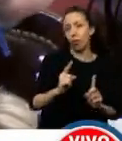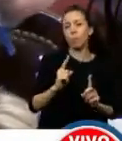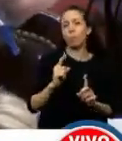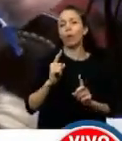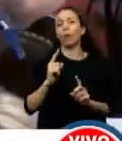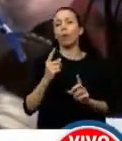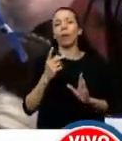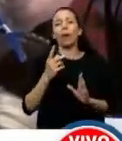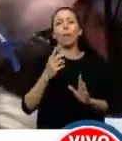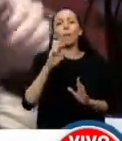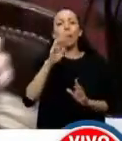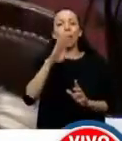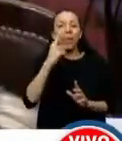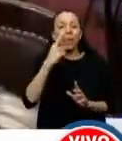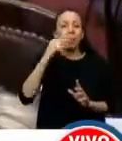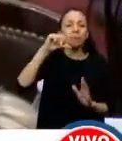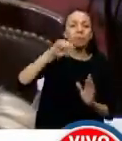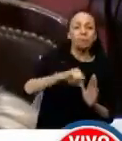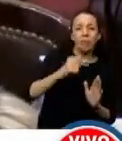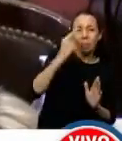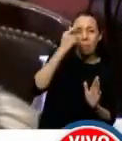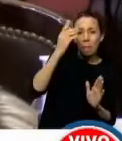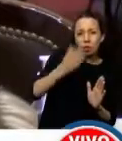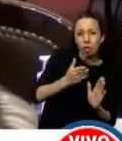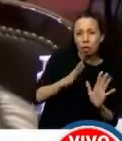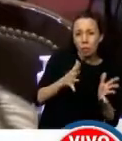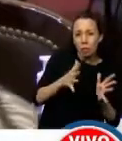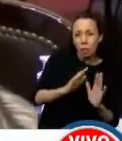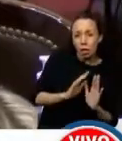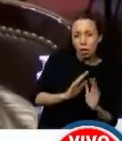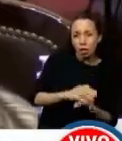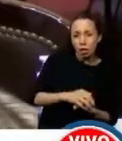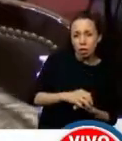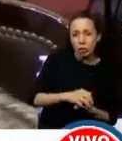la disidencia? ¿Cómo se está dando? Bueno, yo lo dije